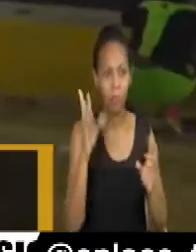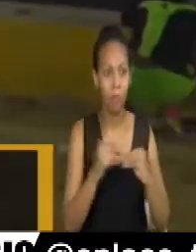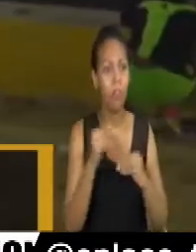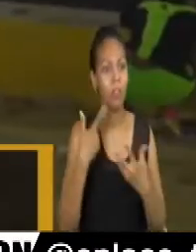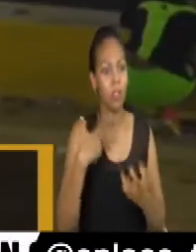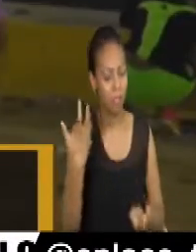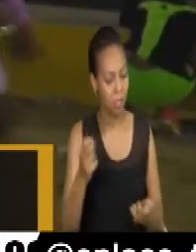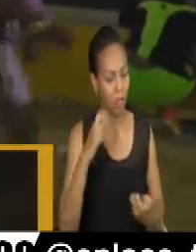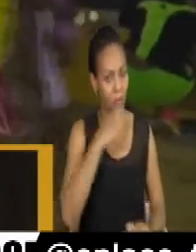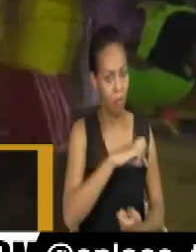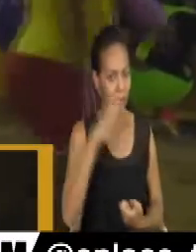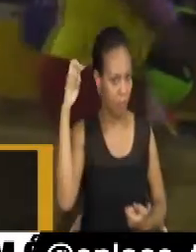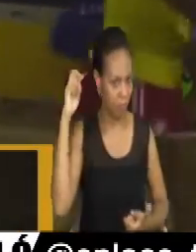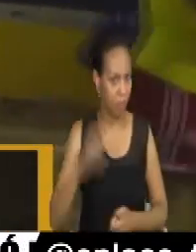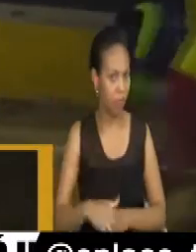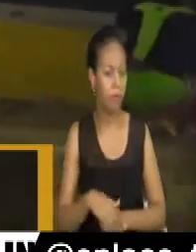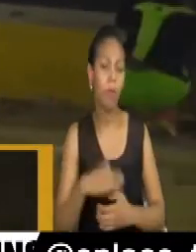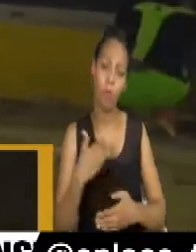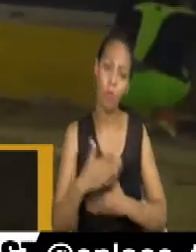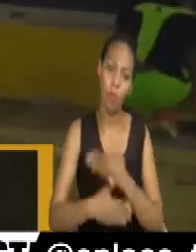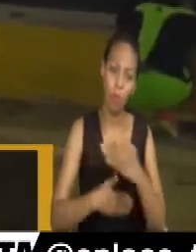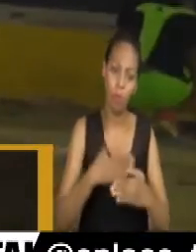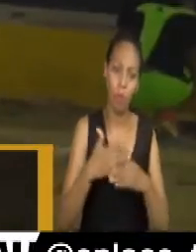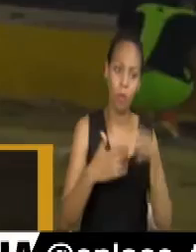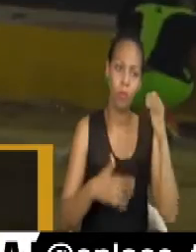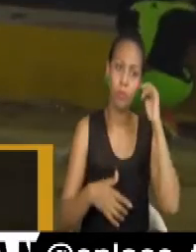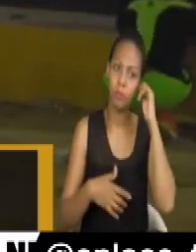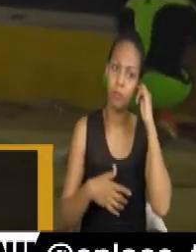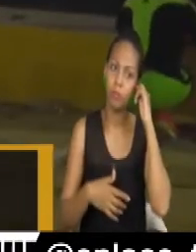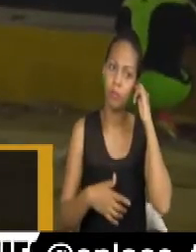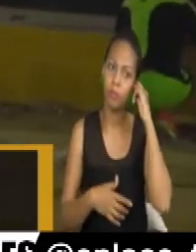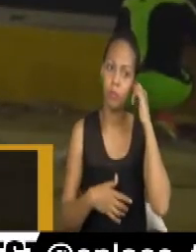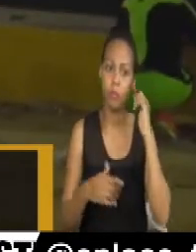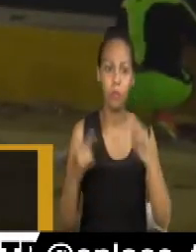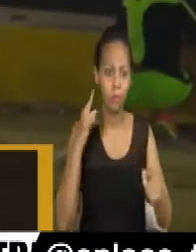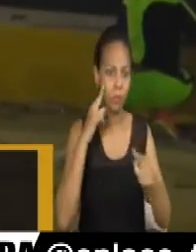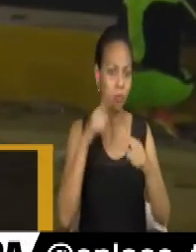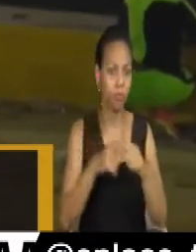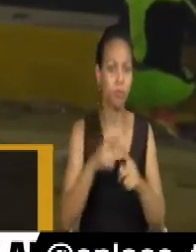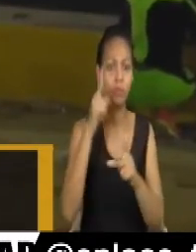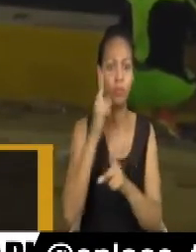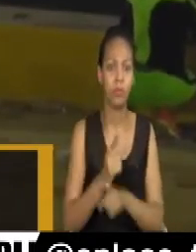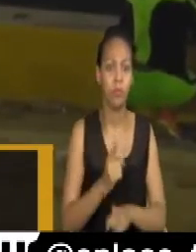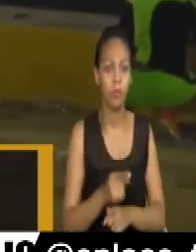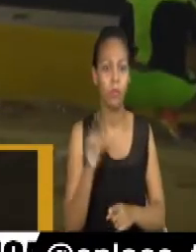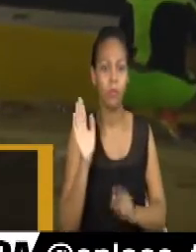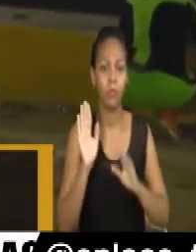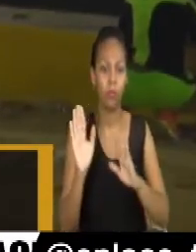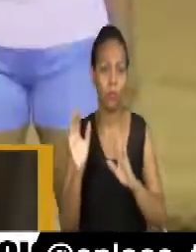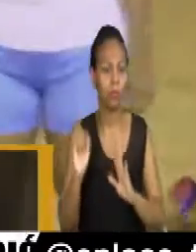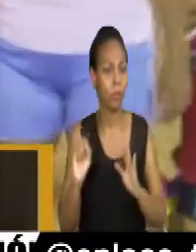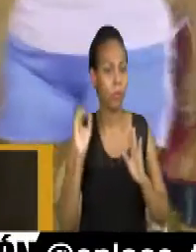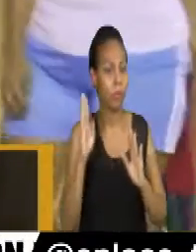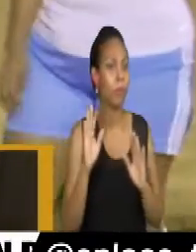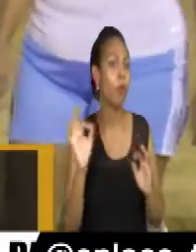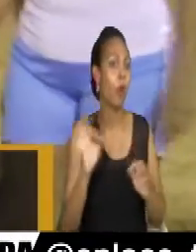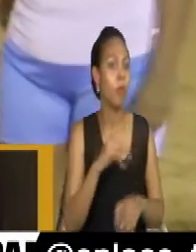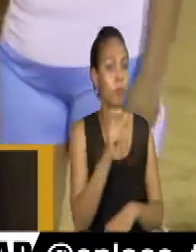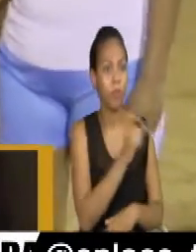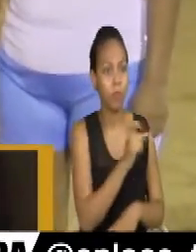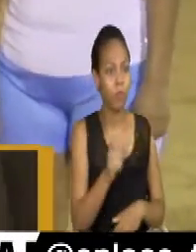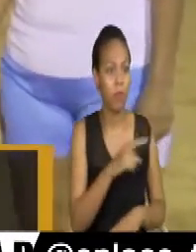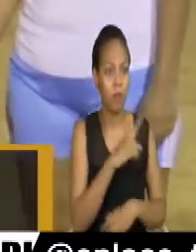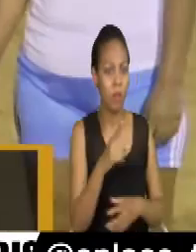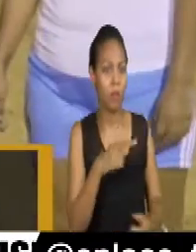profesionalismo paso a paso y cumplir los objetivos tanto del club como de nuestros patrocinadores. Con estos encuentros,